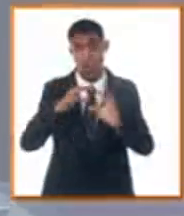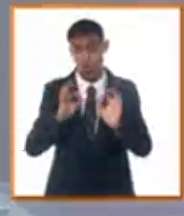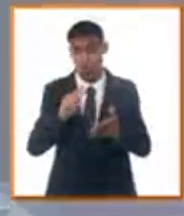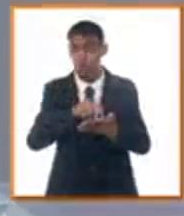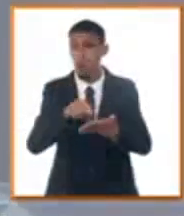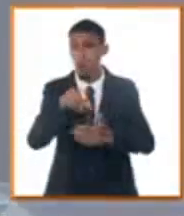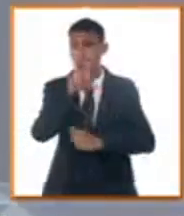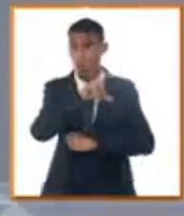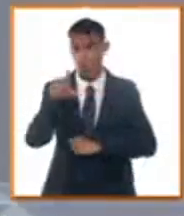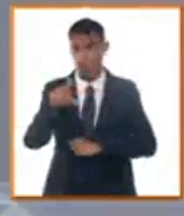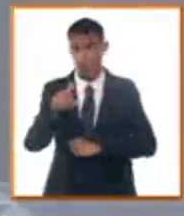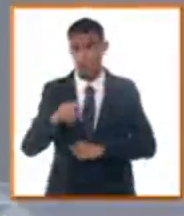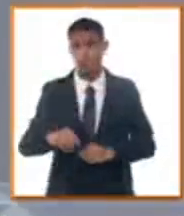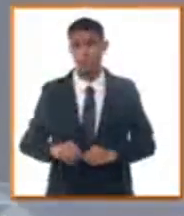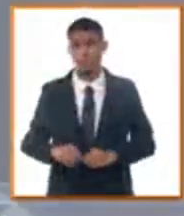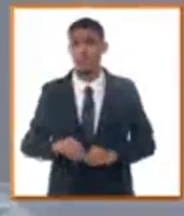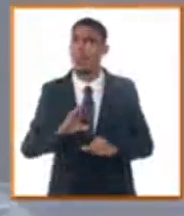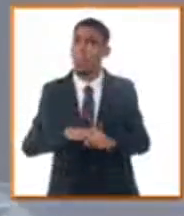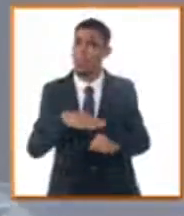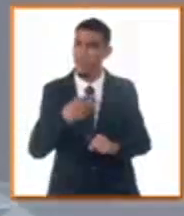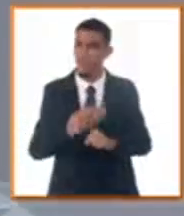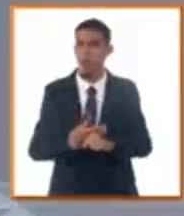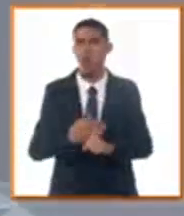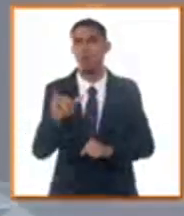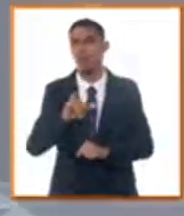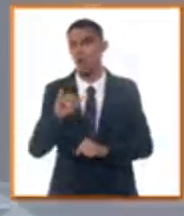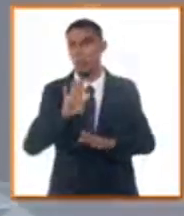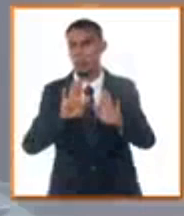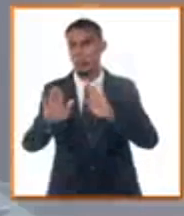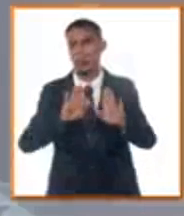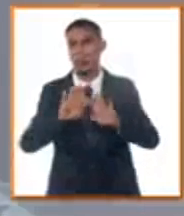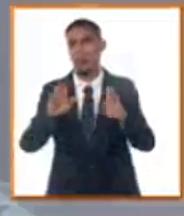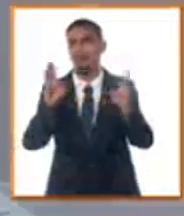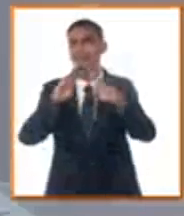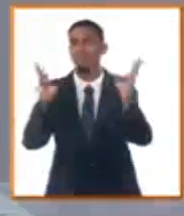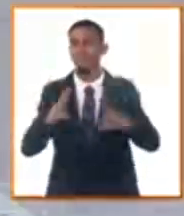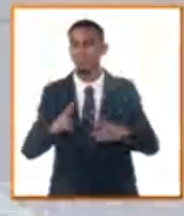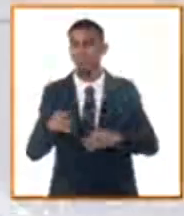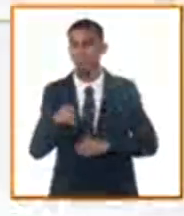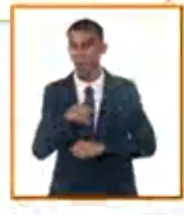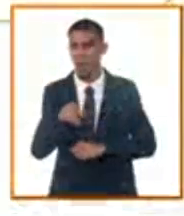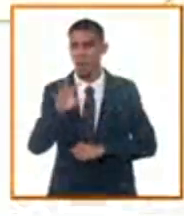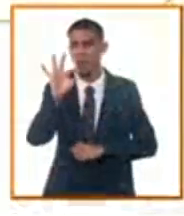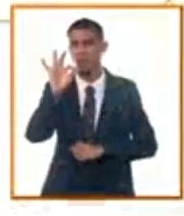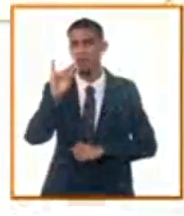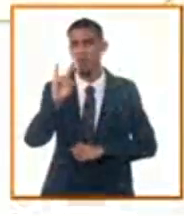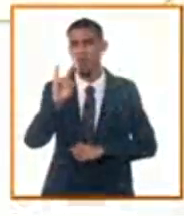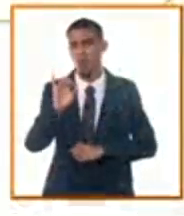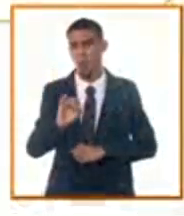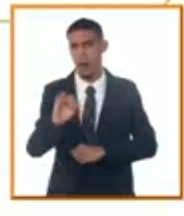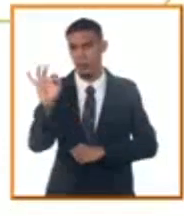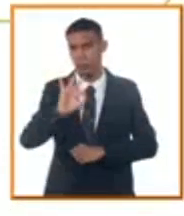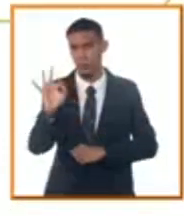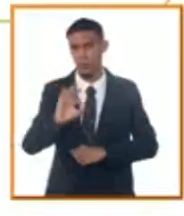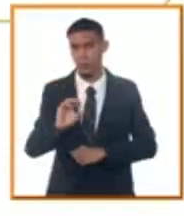y también se han incorporado las cadenas de tiendas, en un 90% está CIMI y un 36%